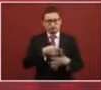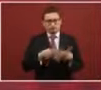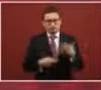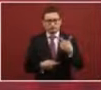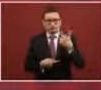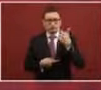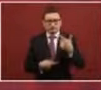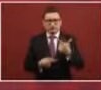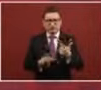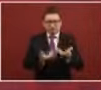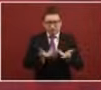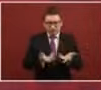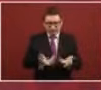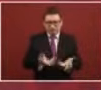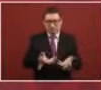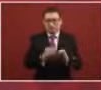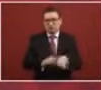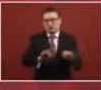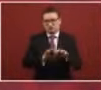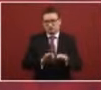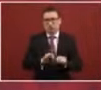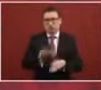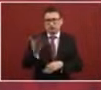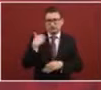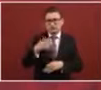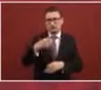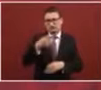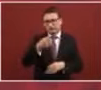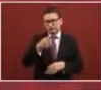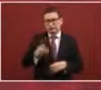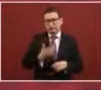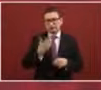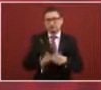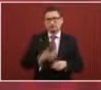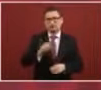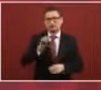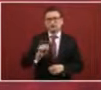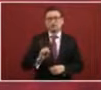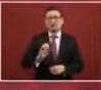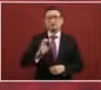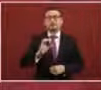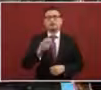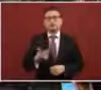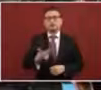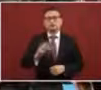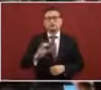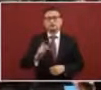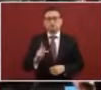principales que ya ha presentado la Secretaría de Hacienda.